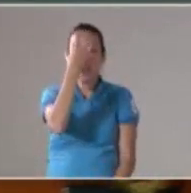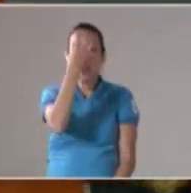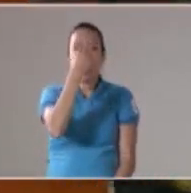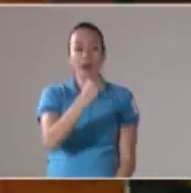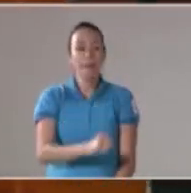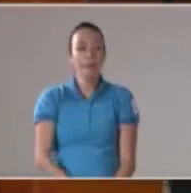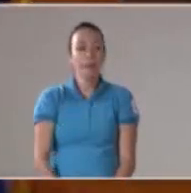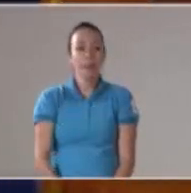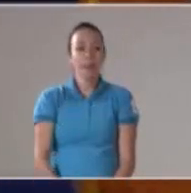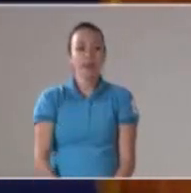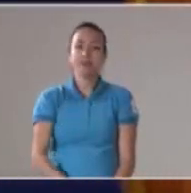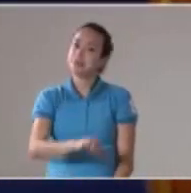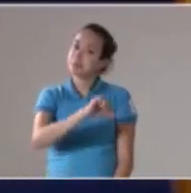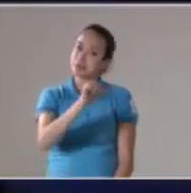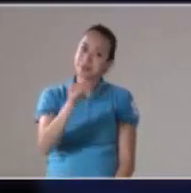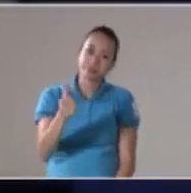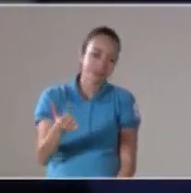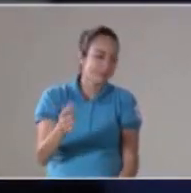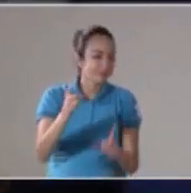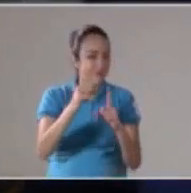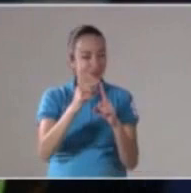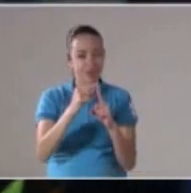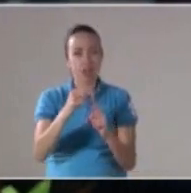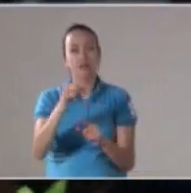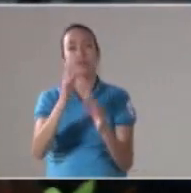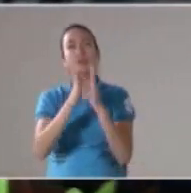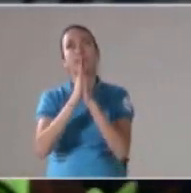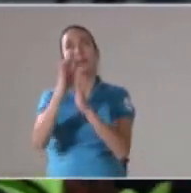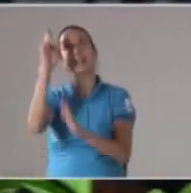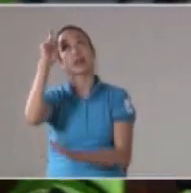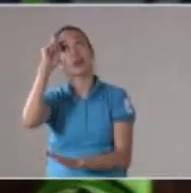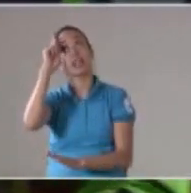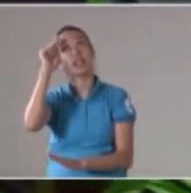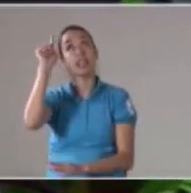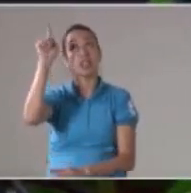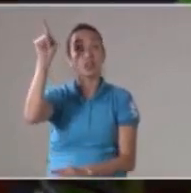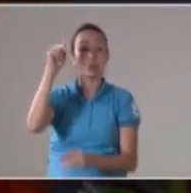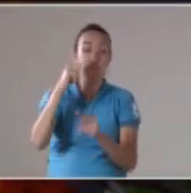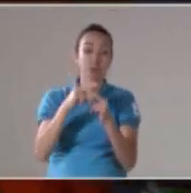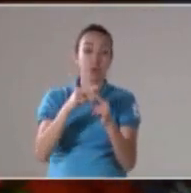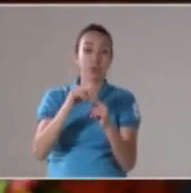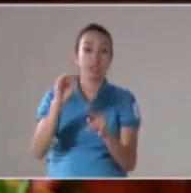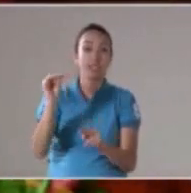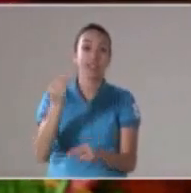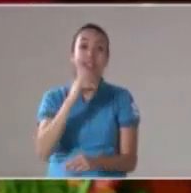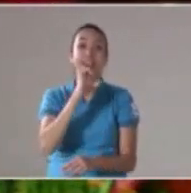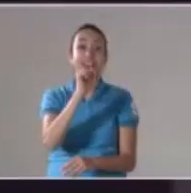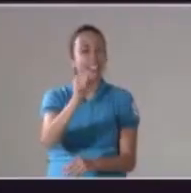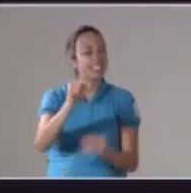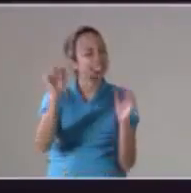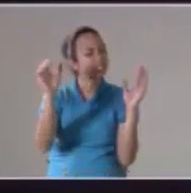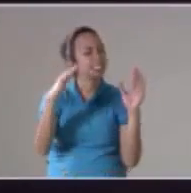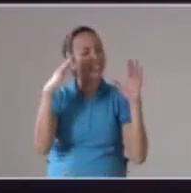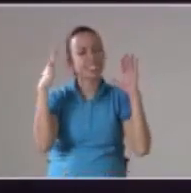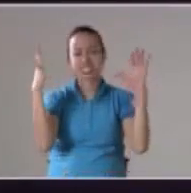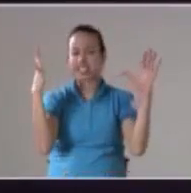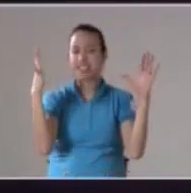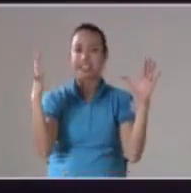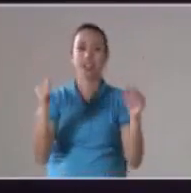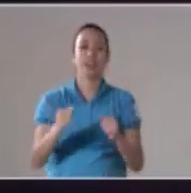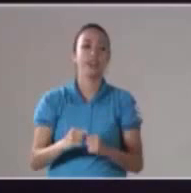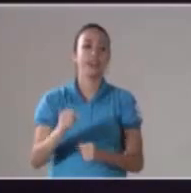En otras palabras, Señor, acuérdate de tu nombre que es grande. Acuérdate que tu nombre es